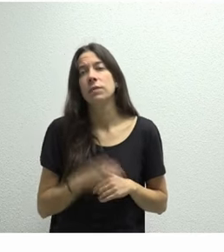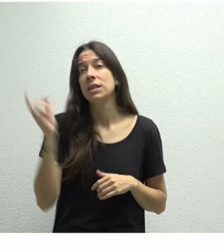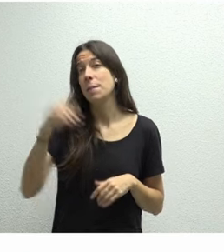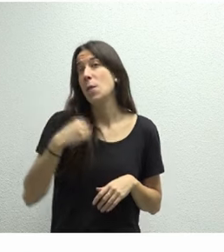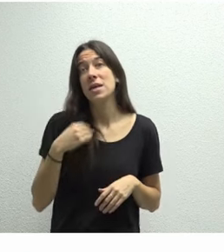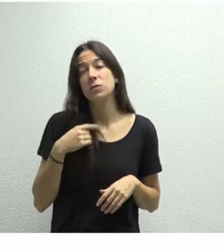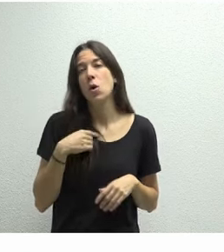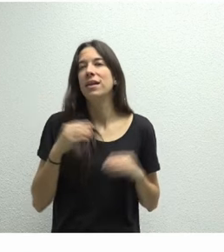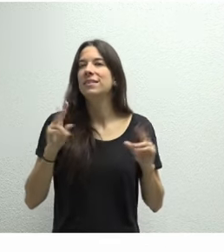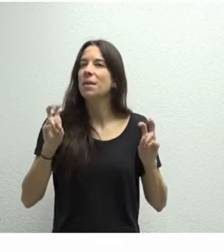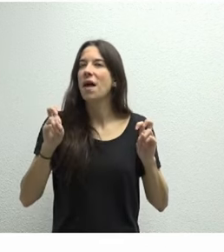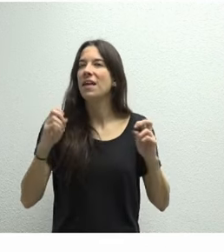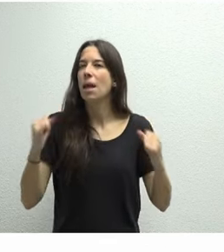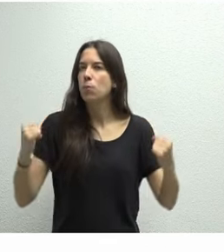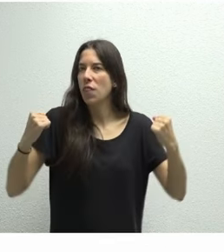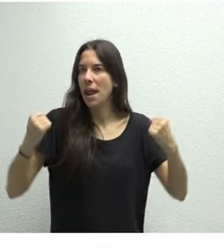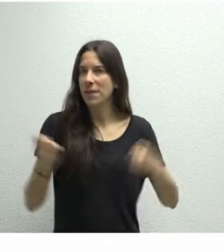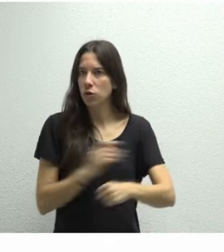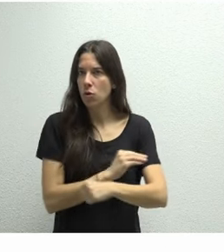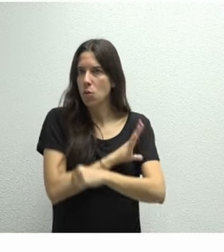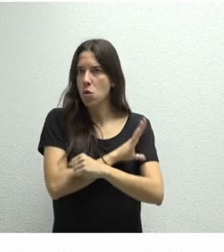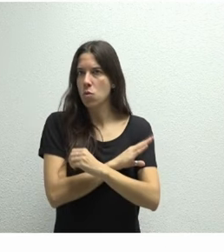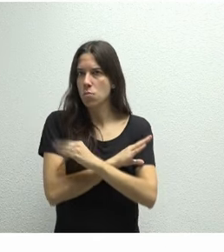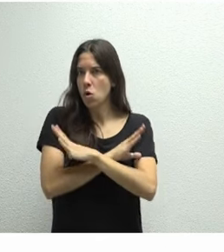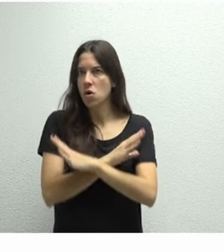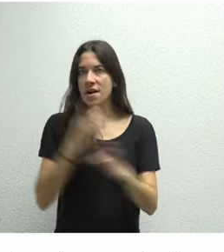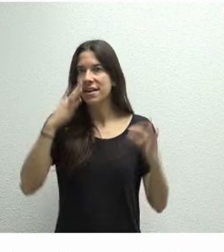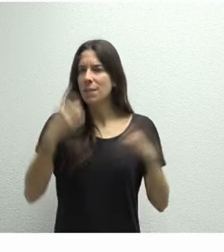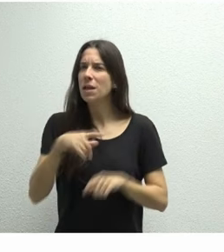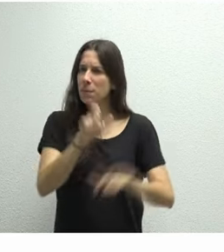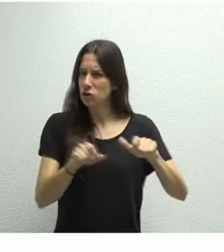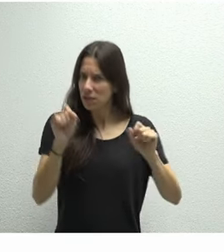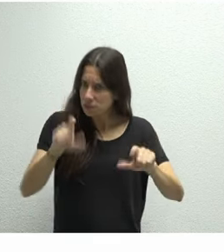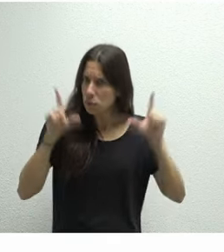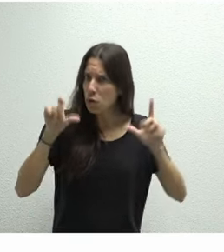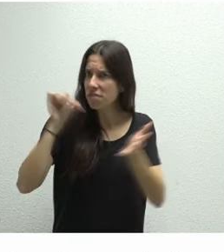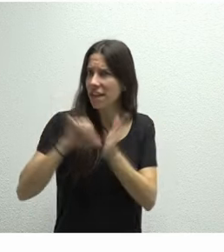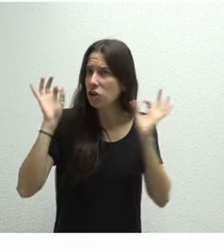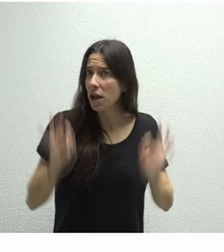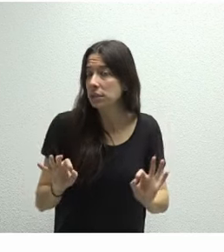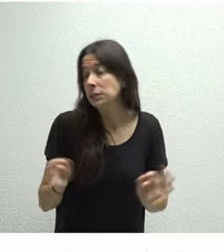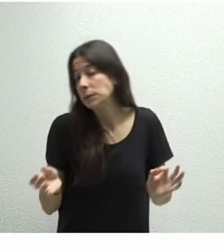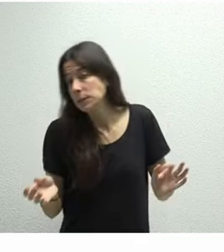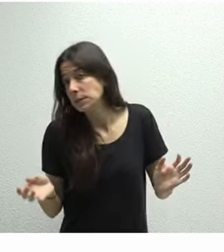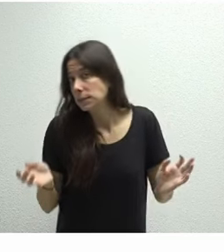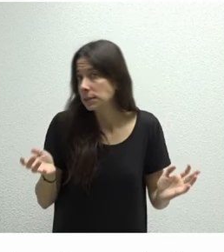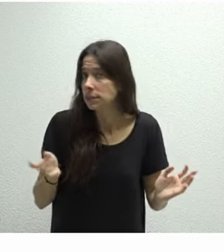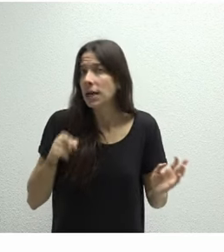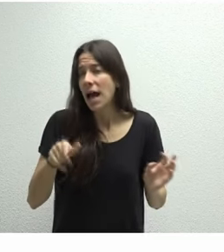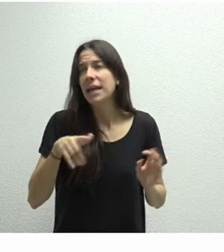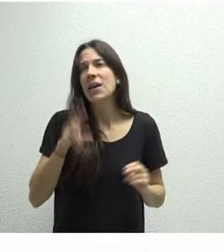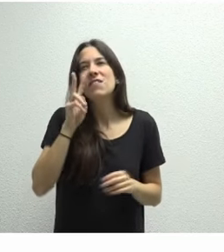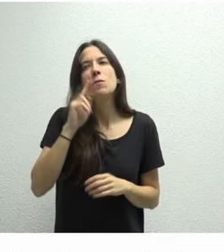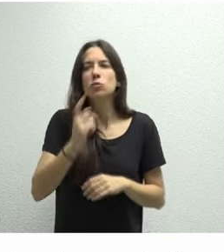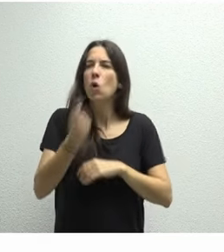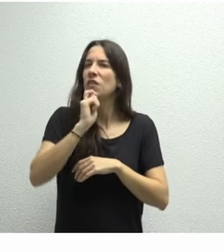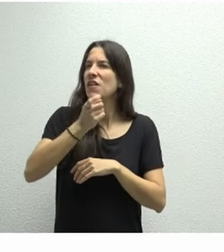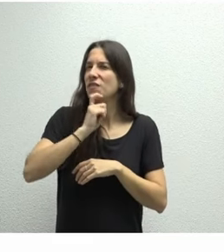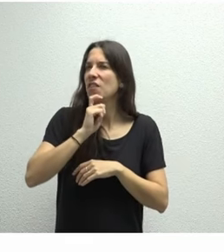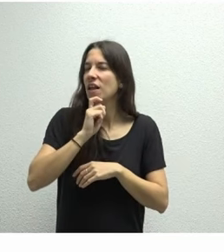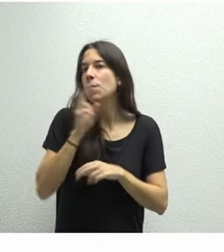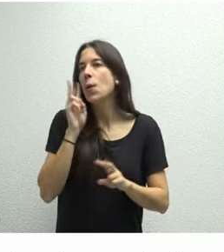empoderamiento Realmente las personas están en el centro aquí es más difícil ver estrategias que están publicadas